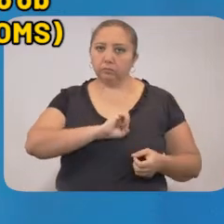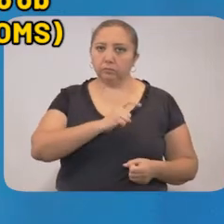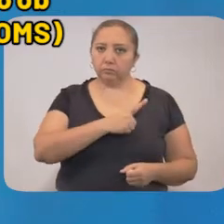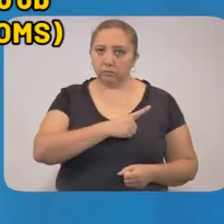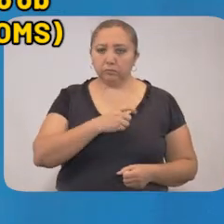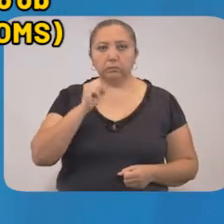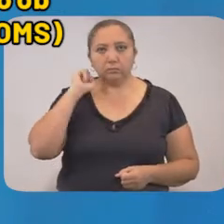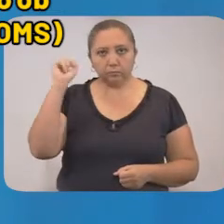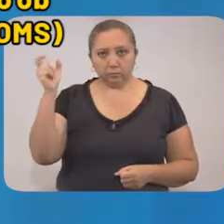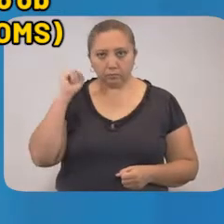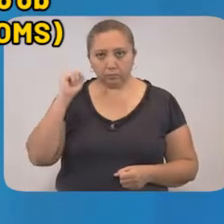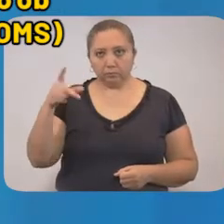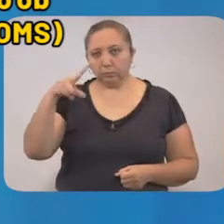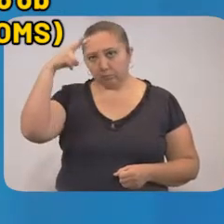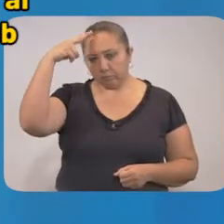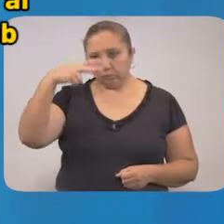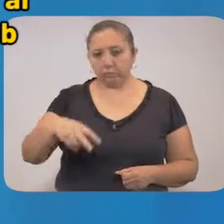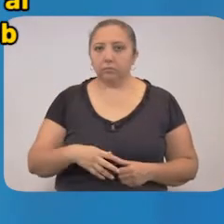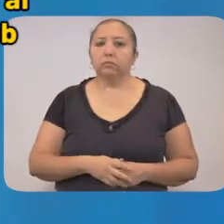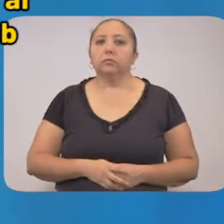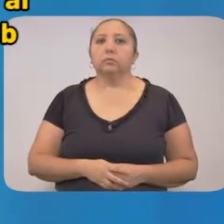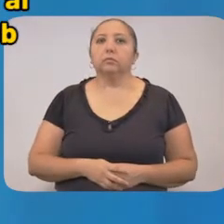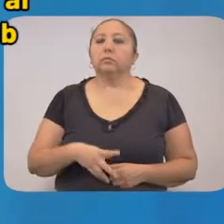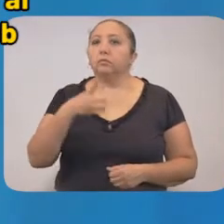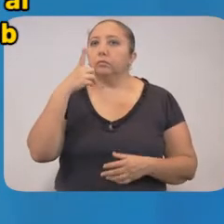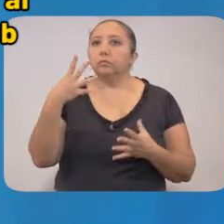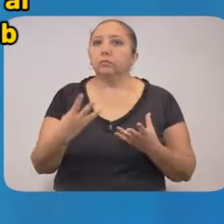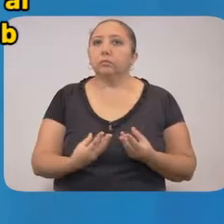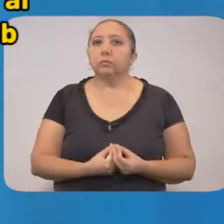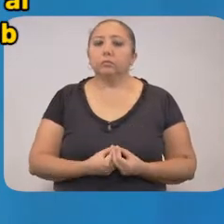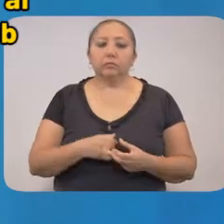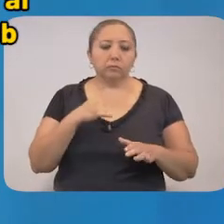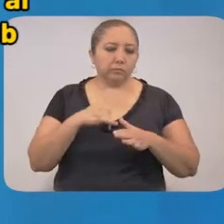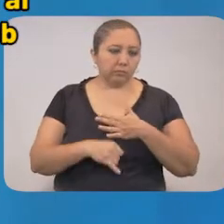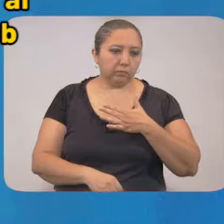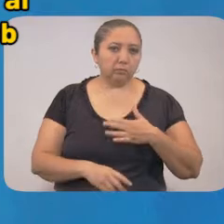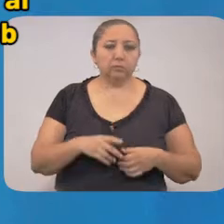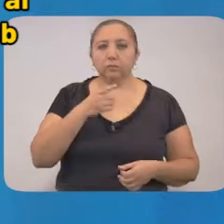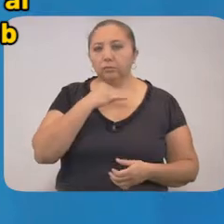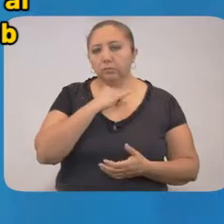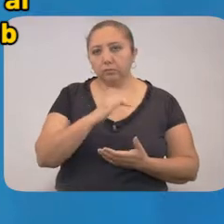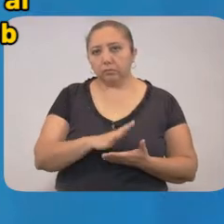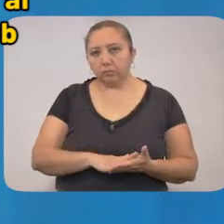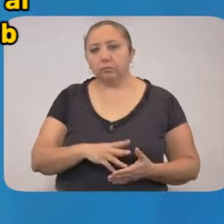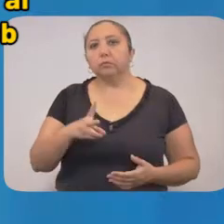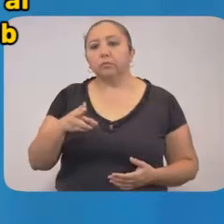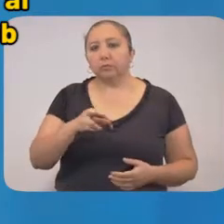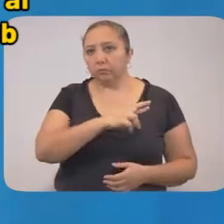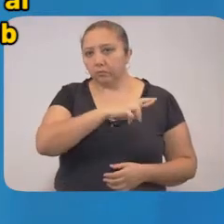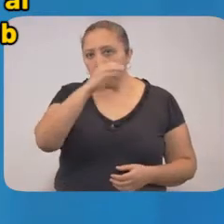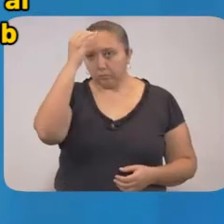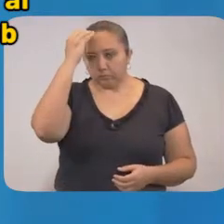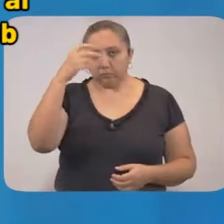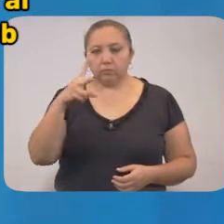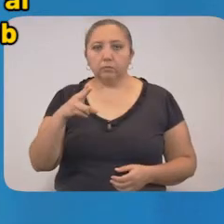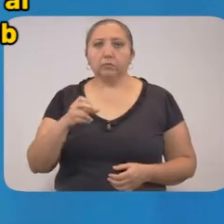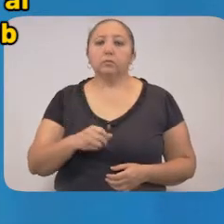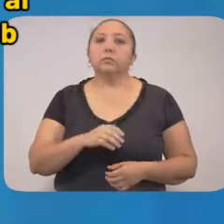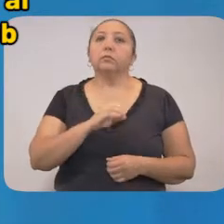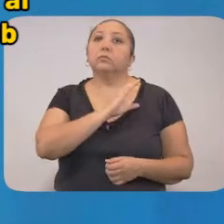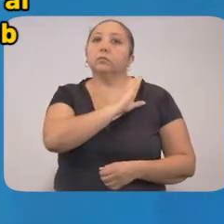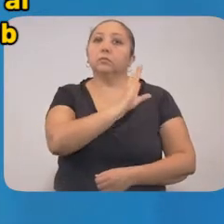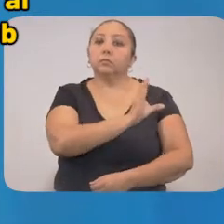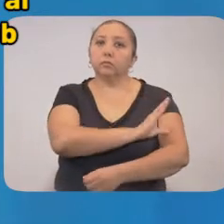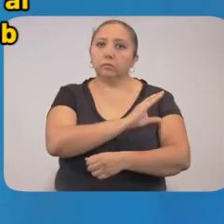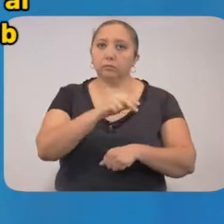Salud y las autoridades federales. Manifestamos nuestro profundo pesar y nuestro reconocimiento a nuestros compañeros que los